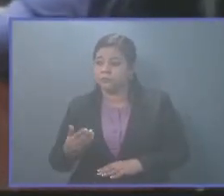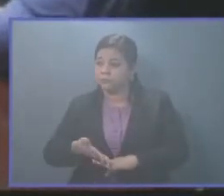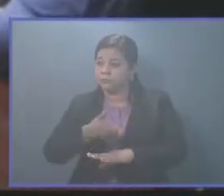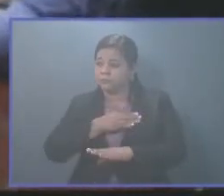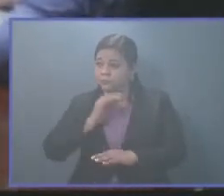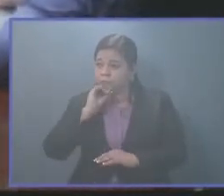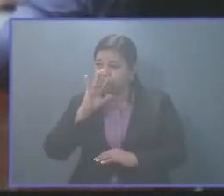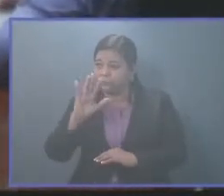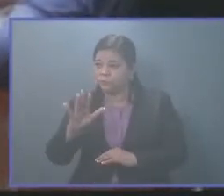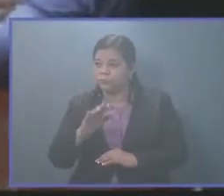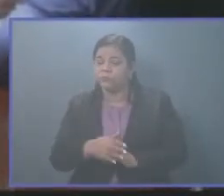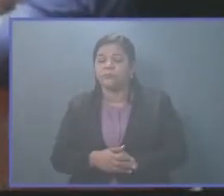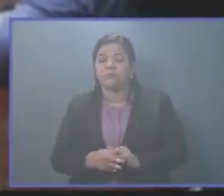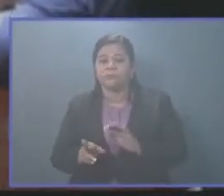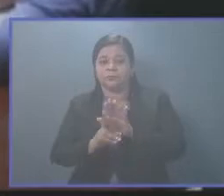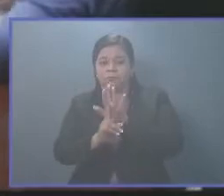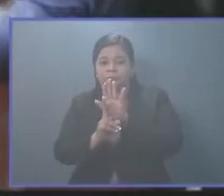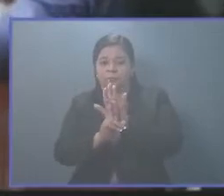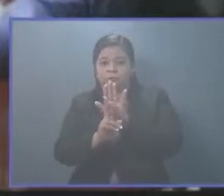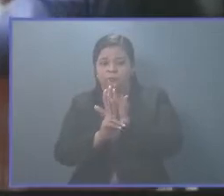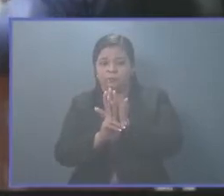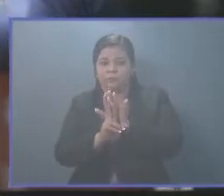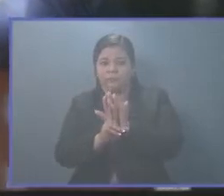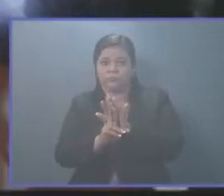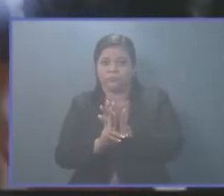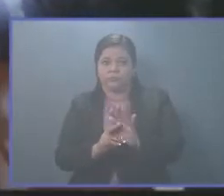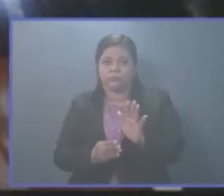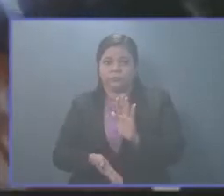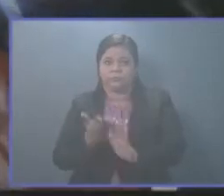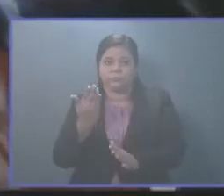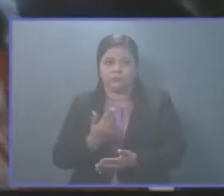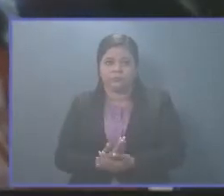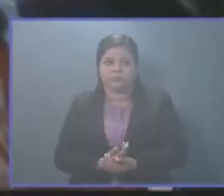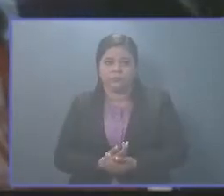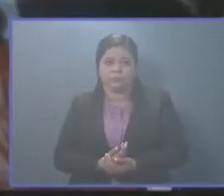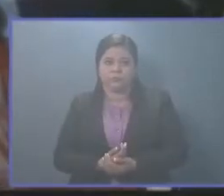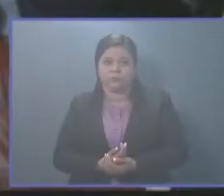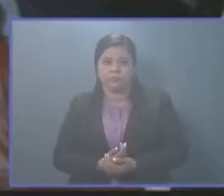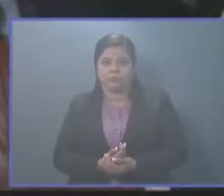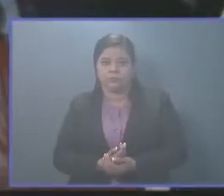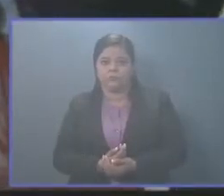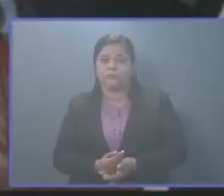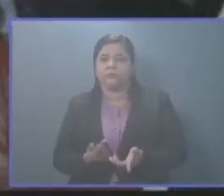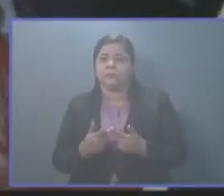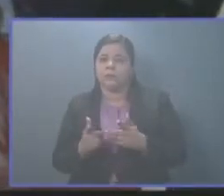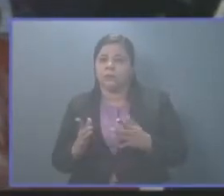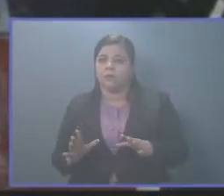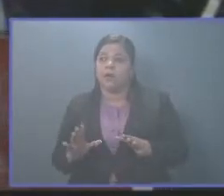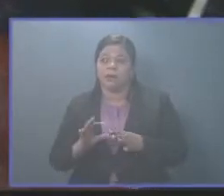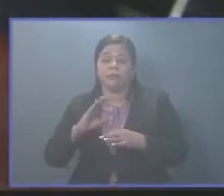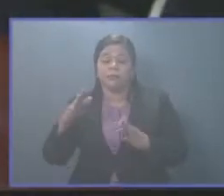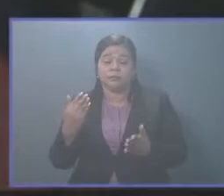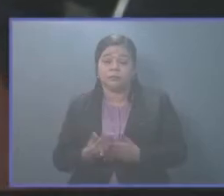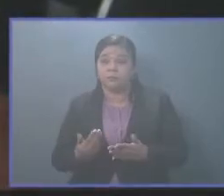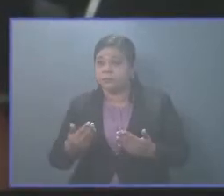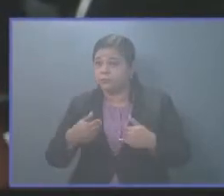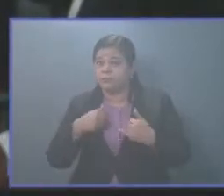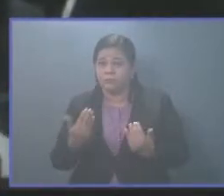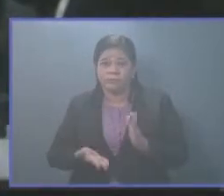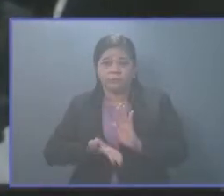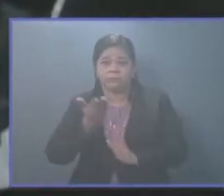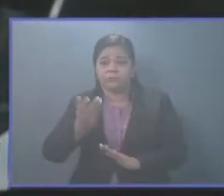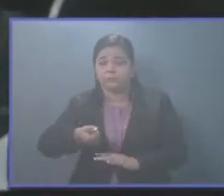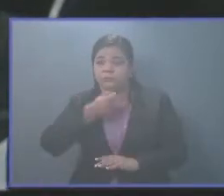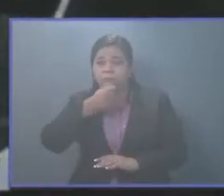los representantes del comité, ellos no van a deducir responsabilidades, ellos no